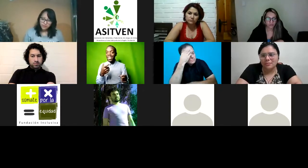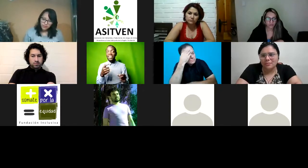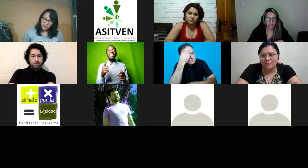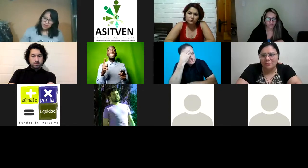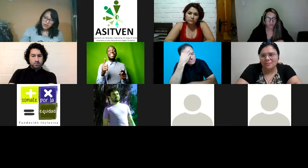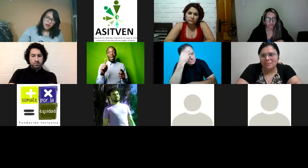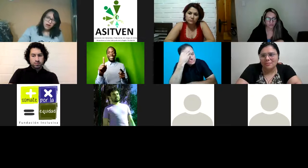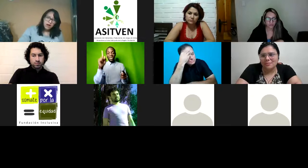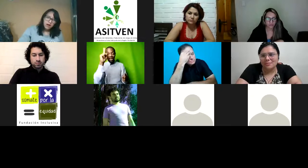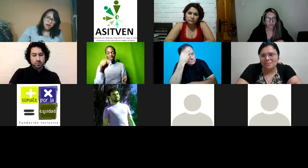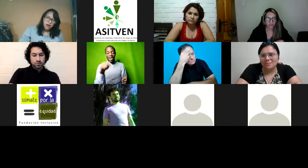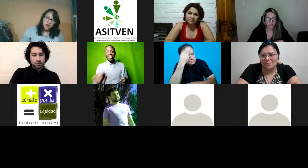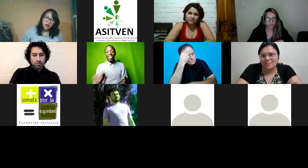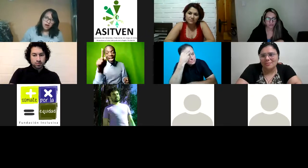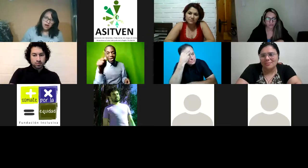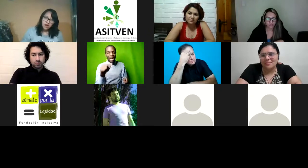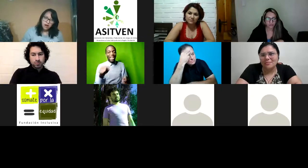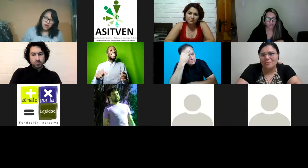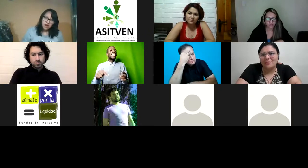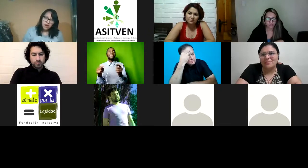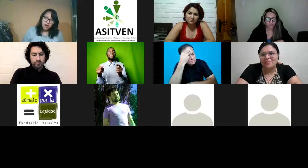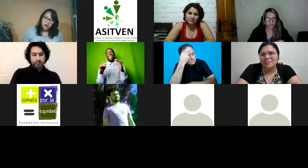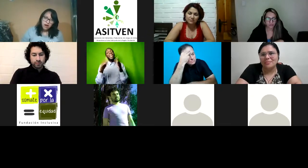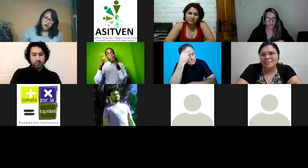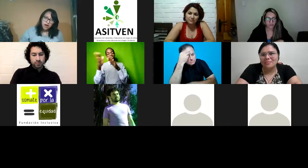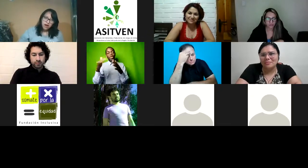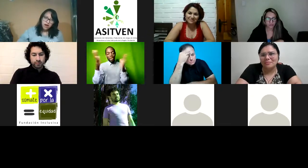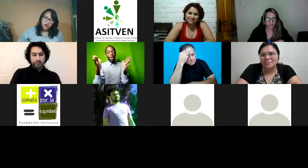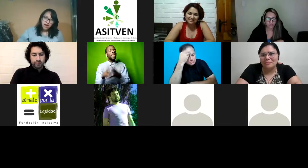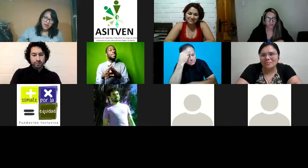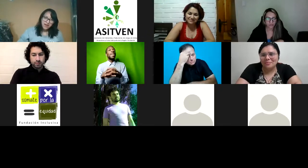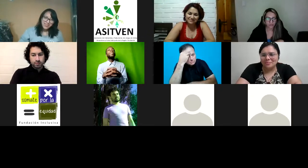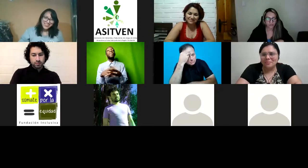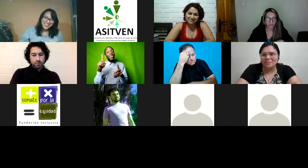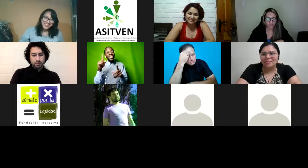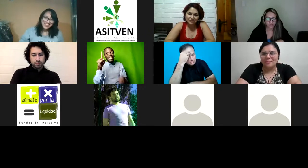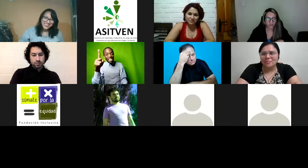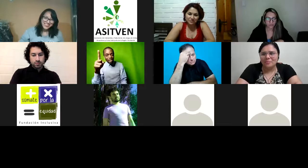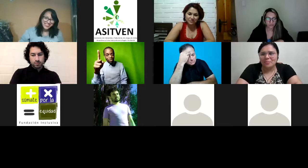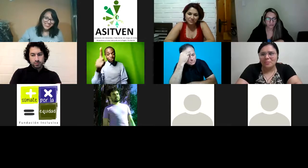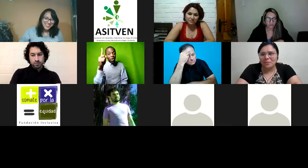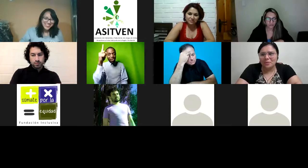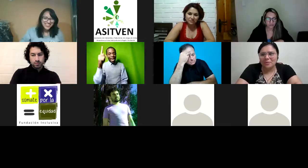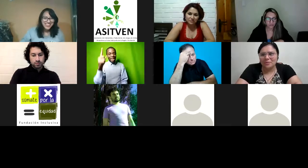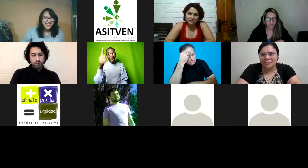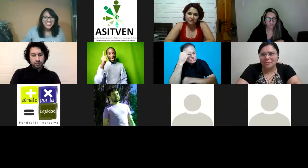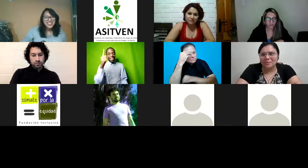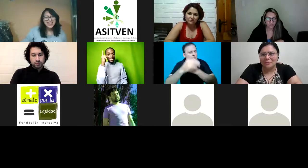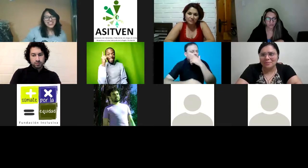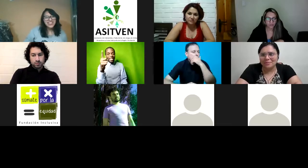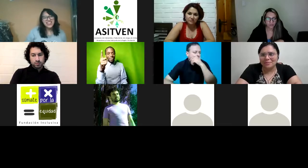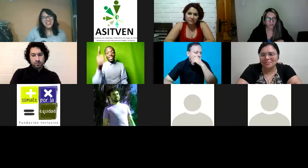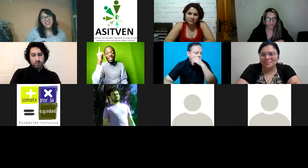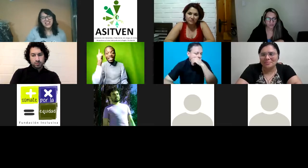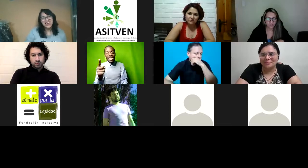boca y dices sistema de signos internacional. No te vayas a equivocar de decir lengua. Bueno, también puedes decir allá. Pero de signos. No olvidarte que tienes que decir